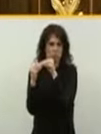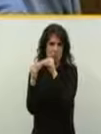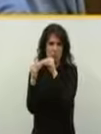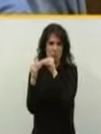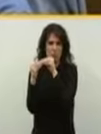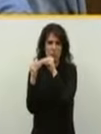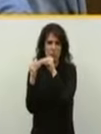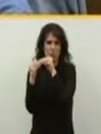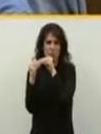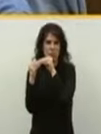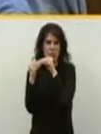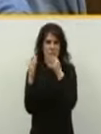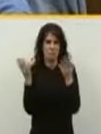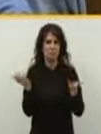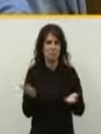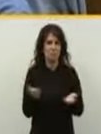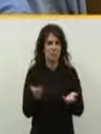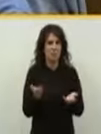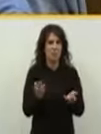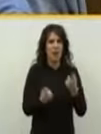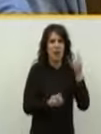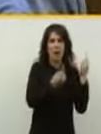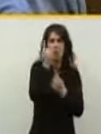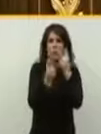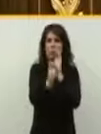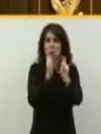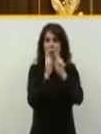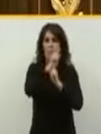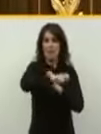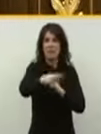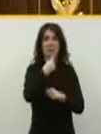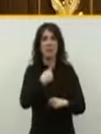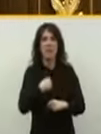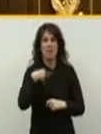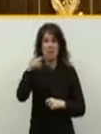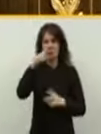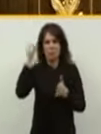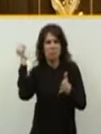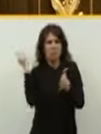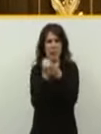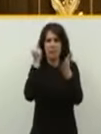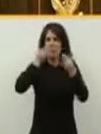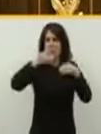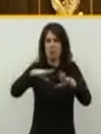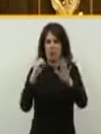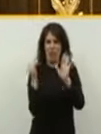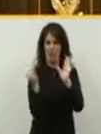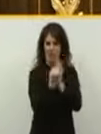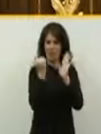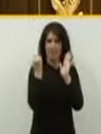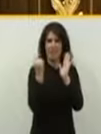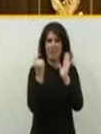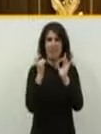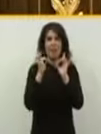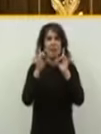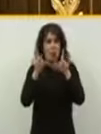Me han dicho algunos periodistas que esa imagen quedará para el recuerdo, como también quedará la mirada inquieta